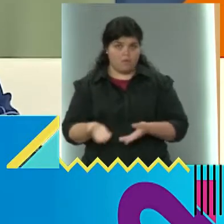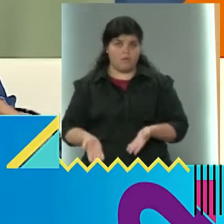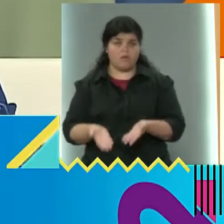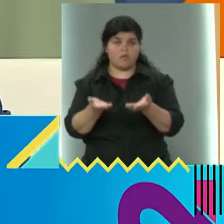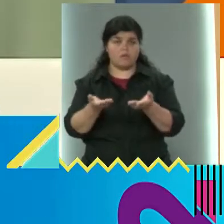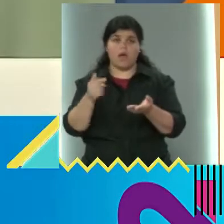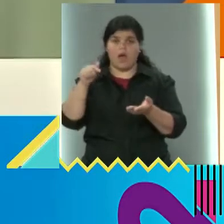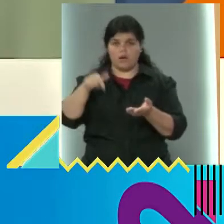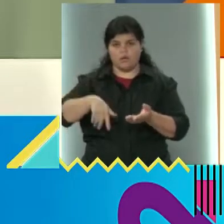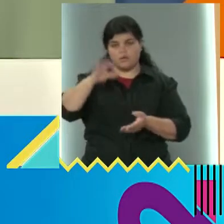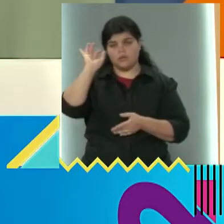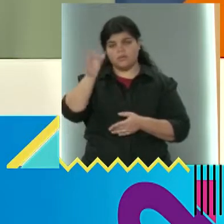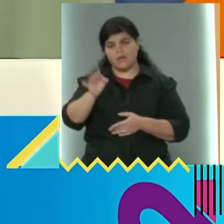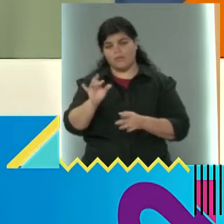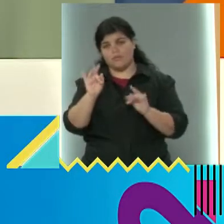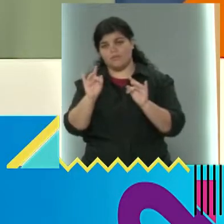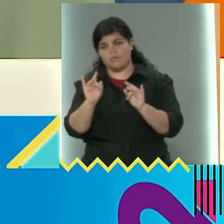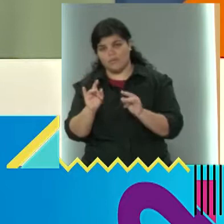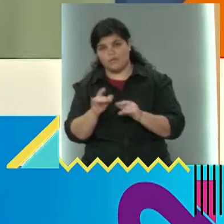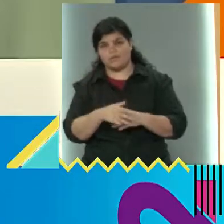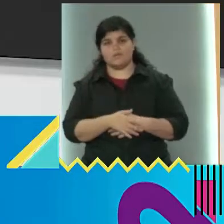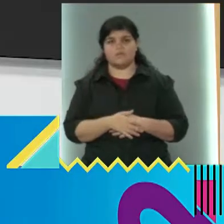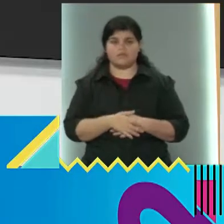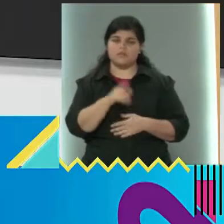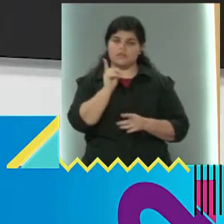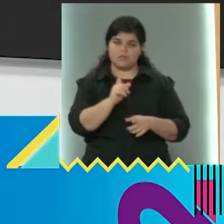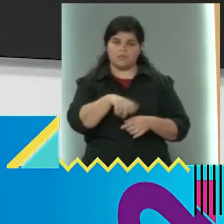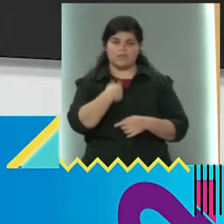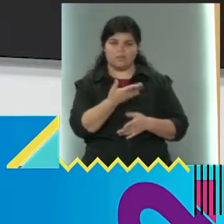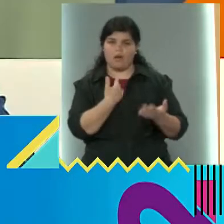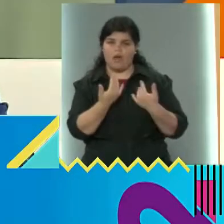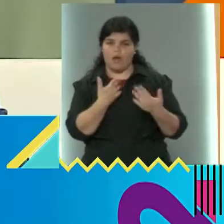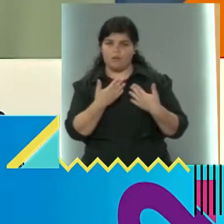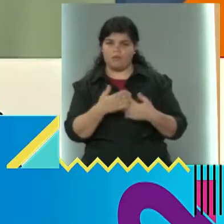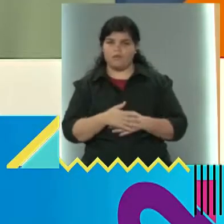estamos en un momento un poco complicado de la Vamos a hablar de eso financiera, también. Pero bueno,